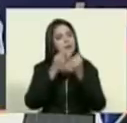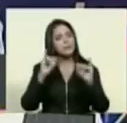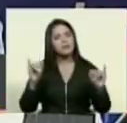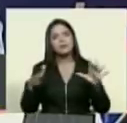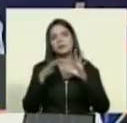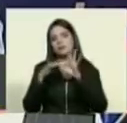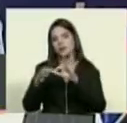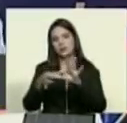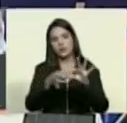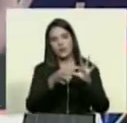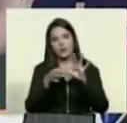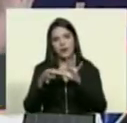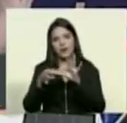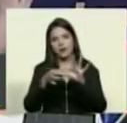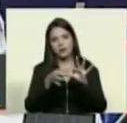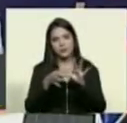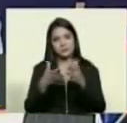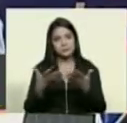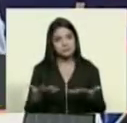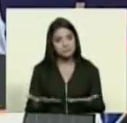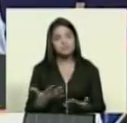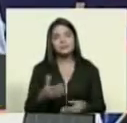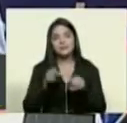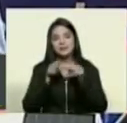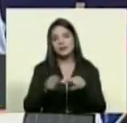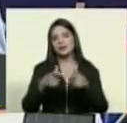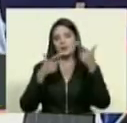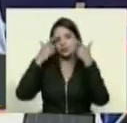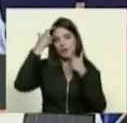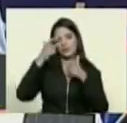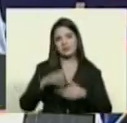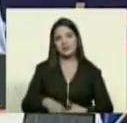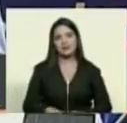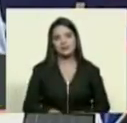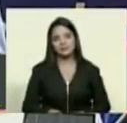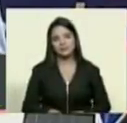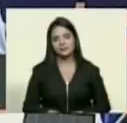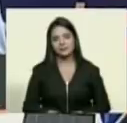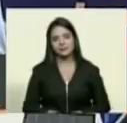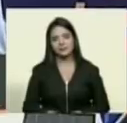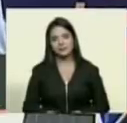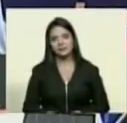soberano. Y quiero seguir siendo chavista.